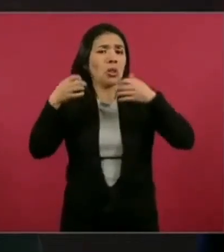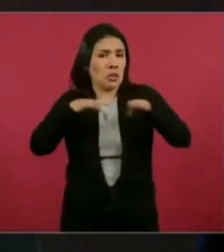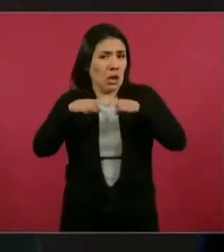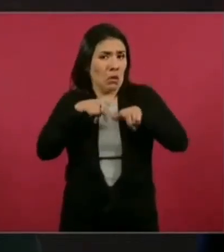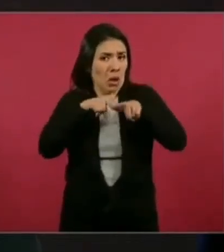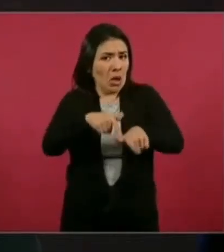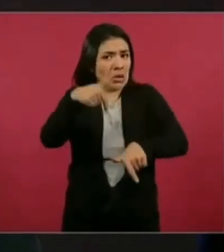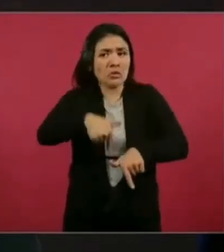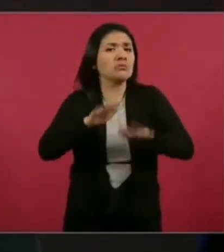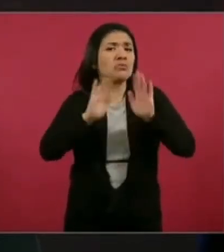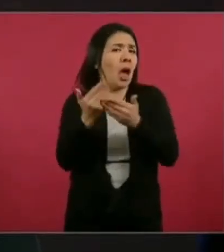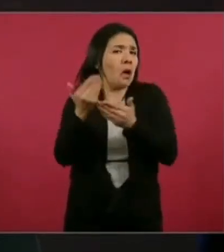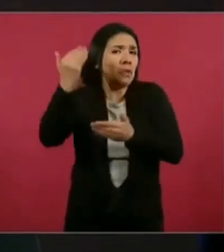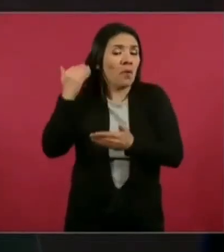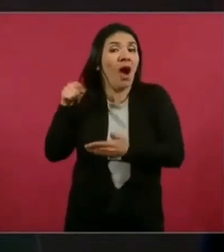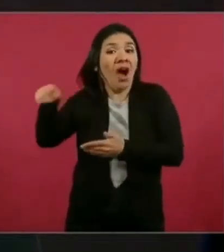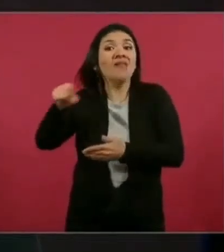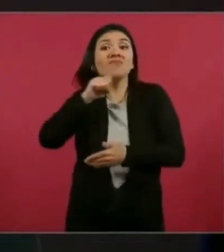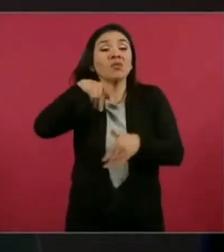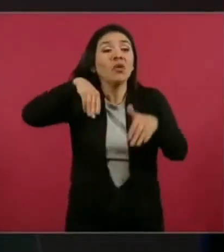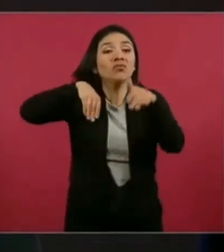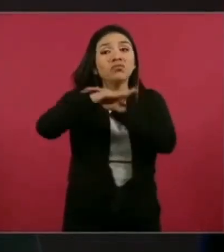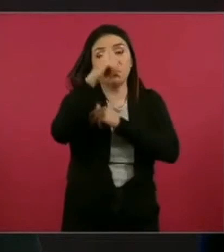extraer ilegalmente estos documentos.